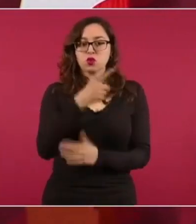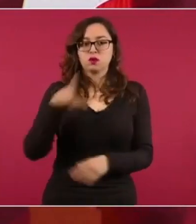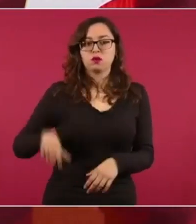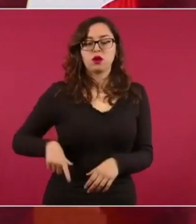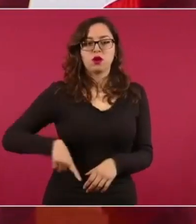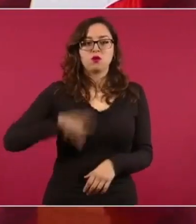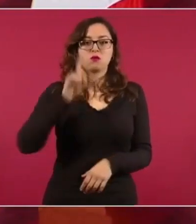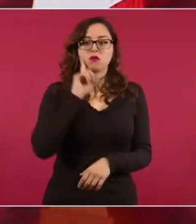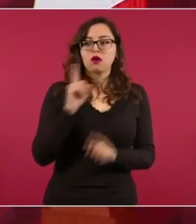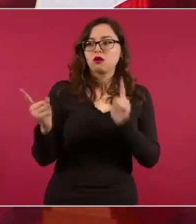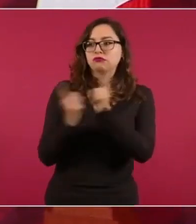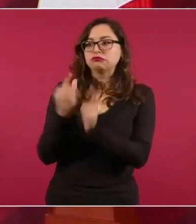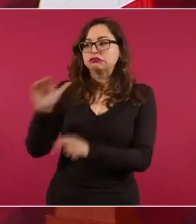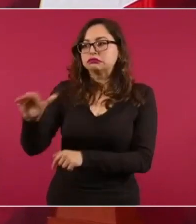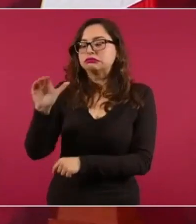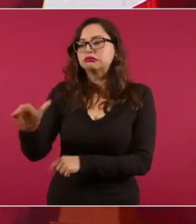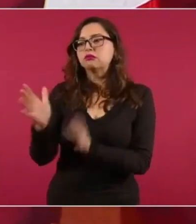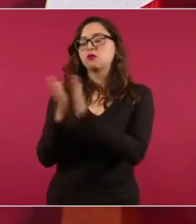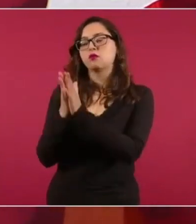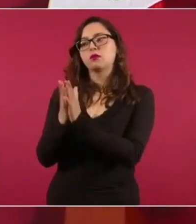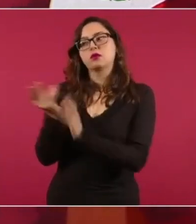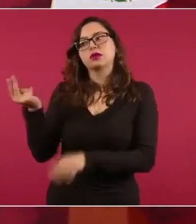la Guardia Nacional y del Ejército.